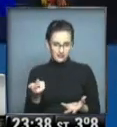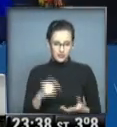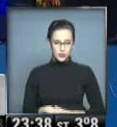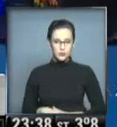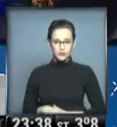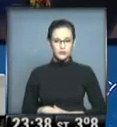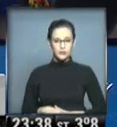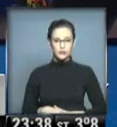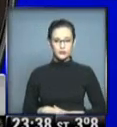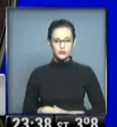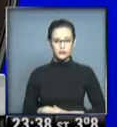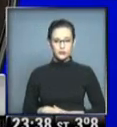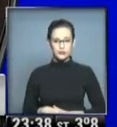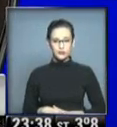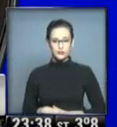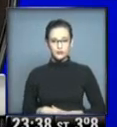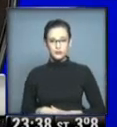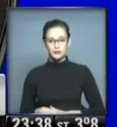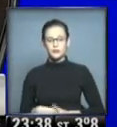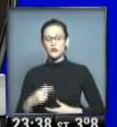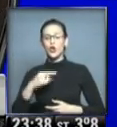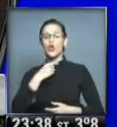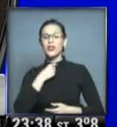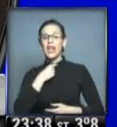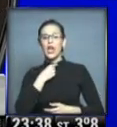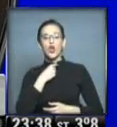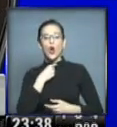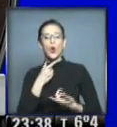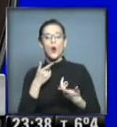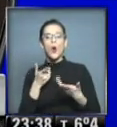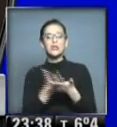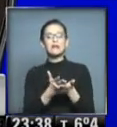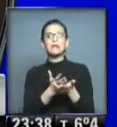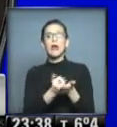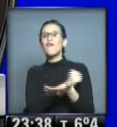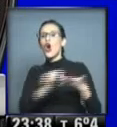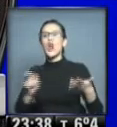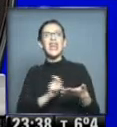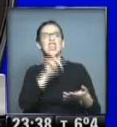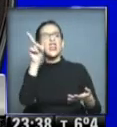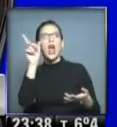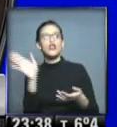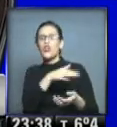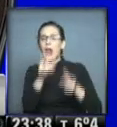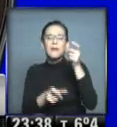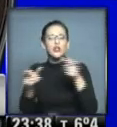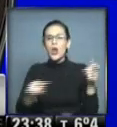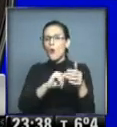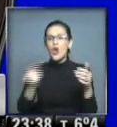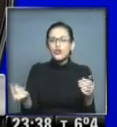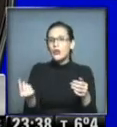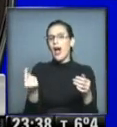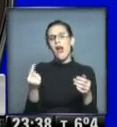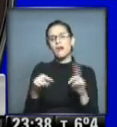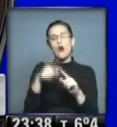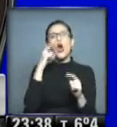mi aporte básicamente es ahí, tratar de combatir ese racismo histórico que atraviesa la cultura de Capital y Gran Buenos Aires frente al